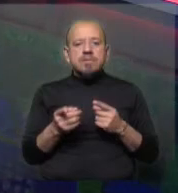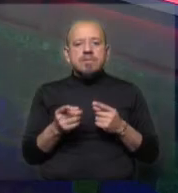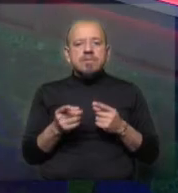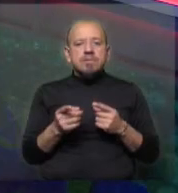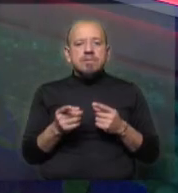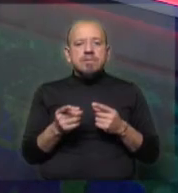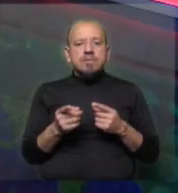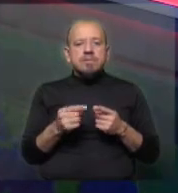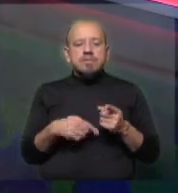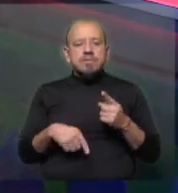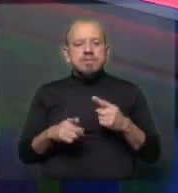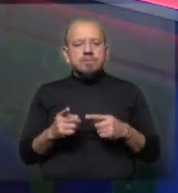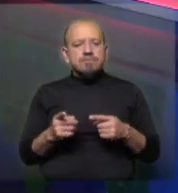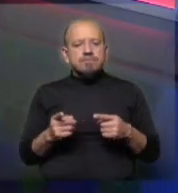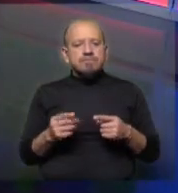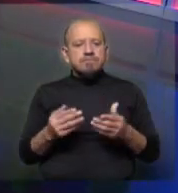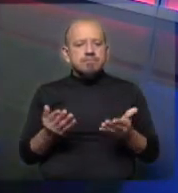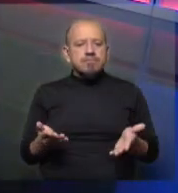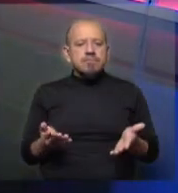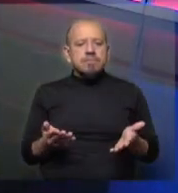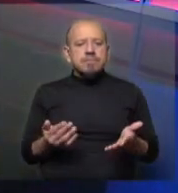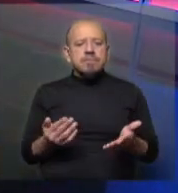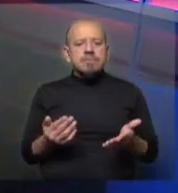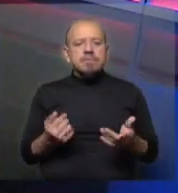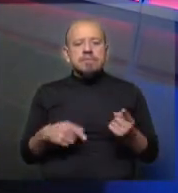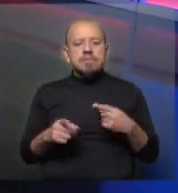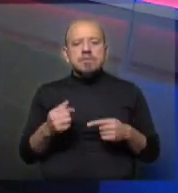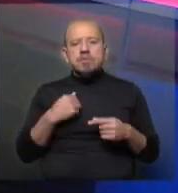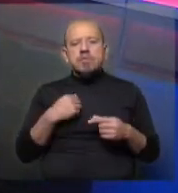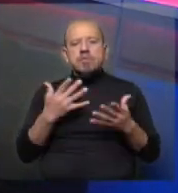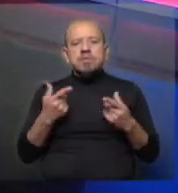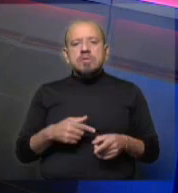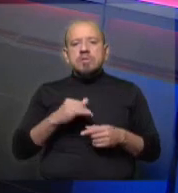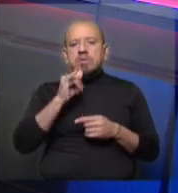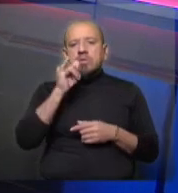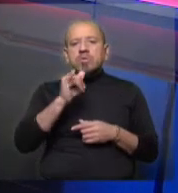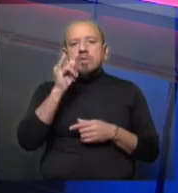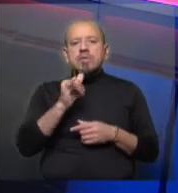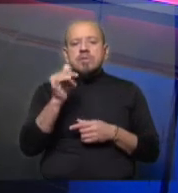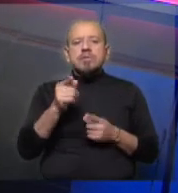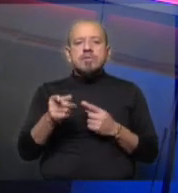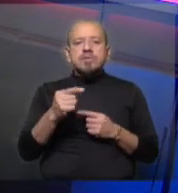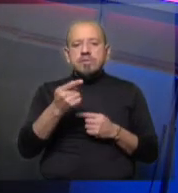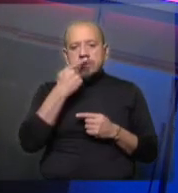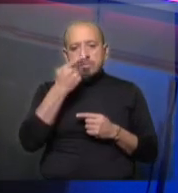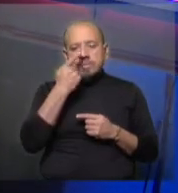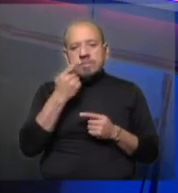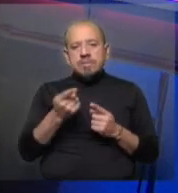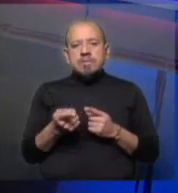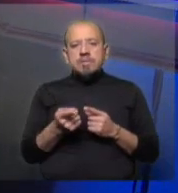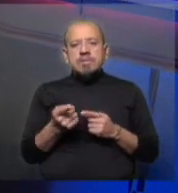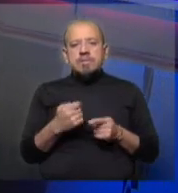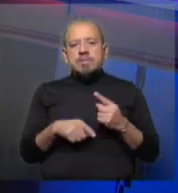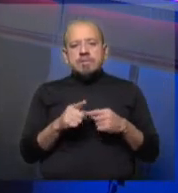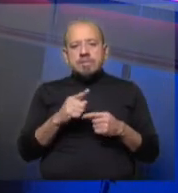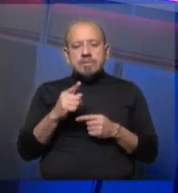algo totalmente casual vamos a decir que tení ganas de de contar algo que sea interesante que sea justamente